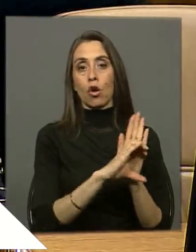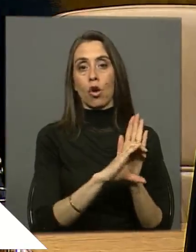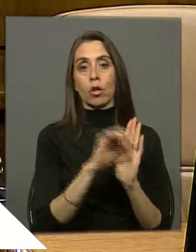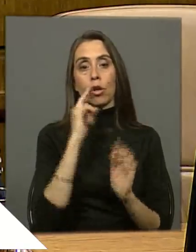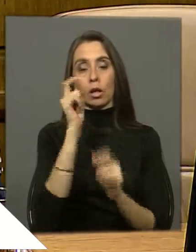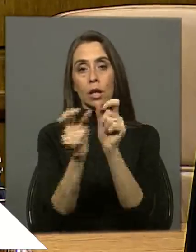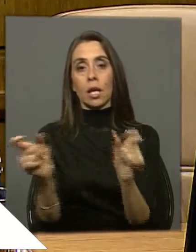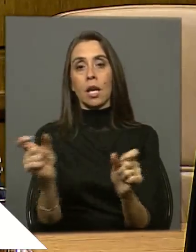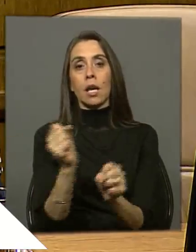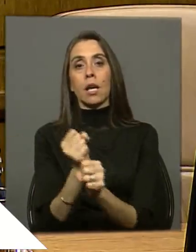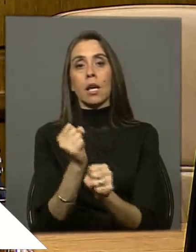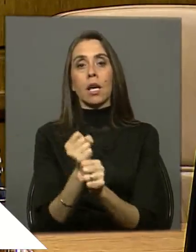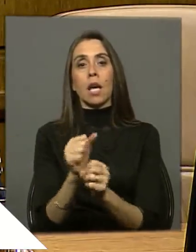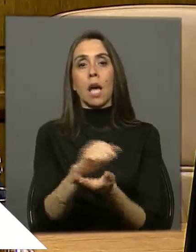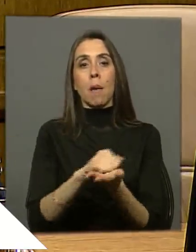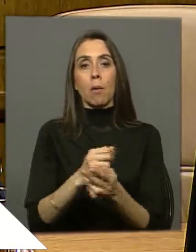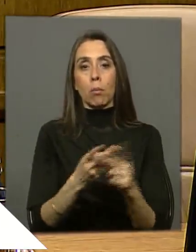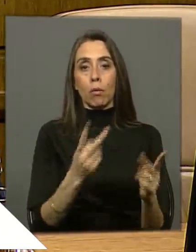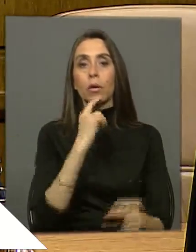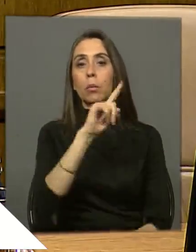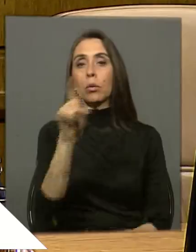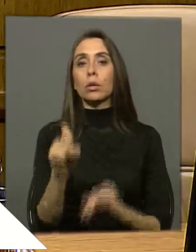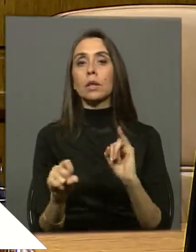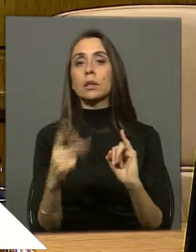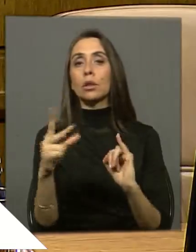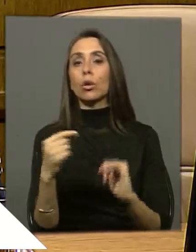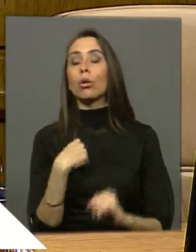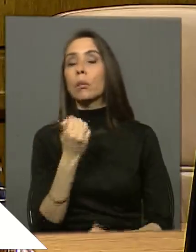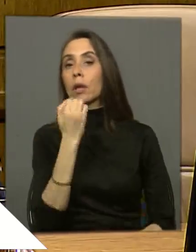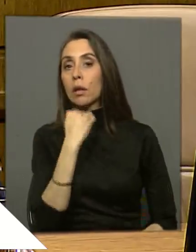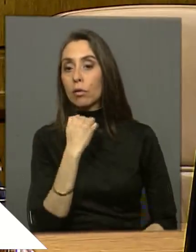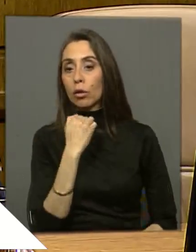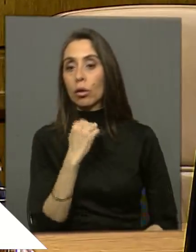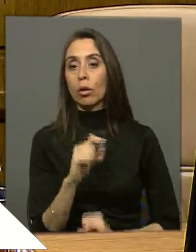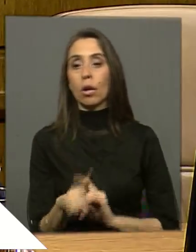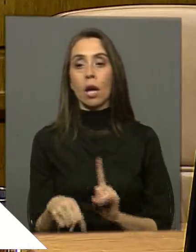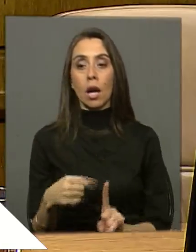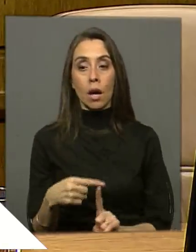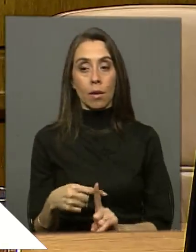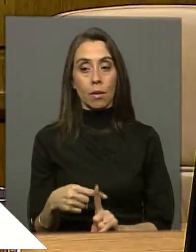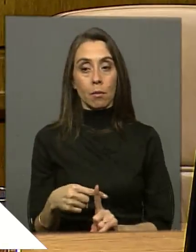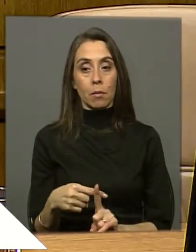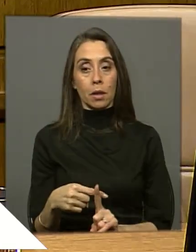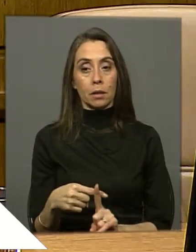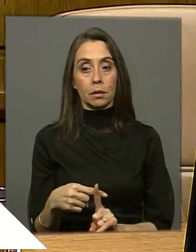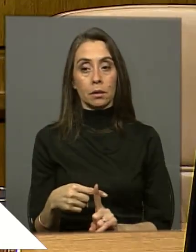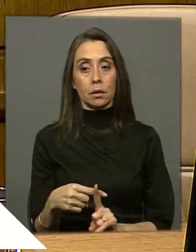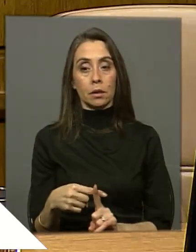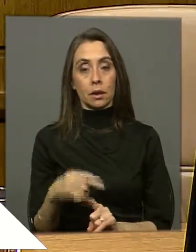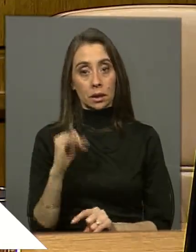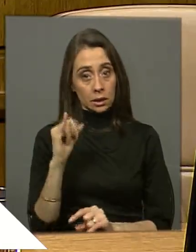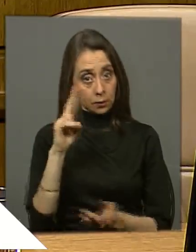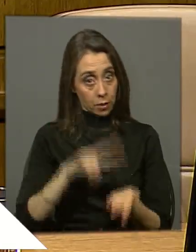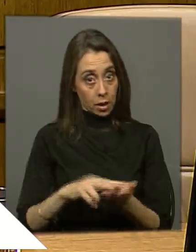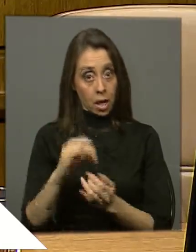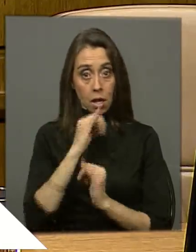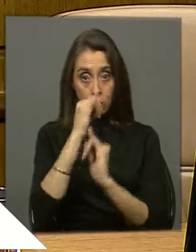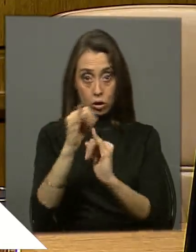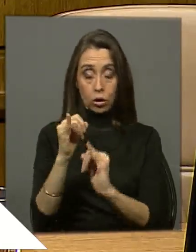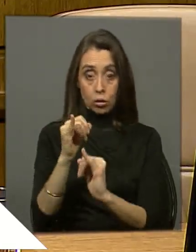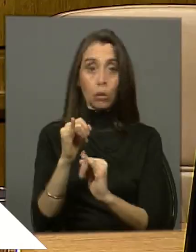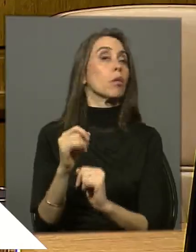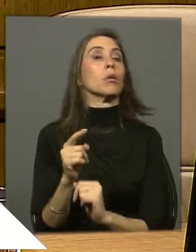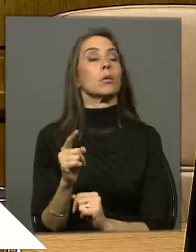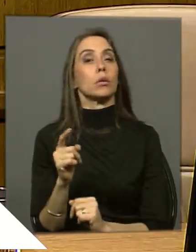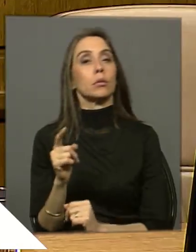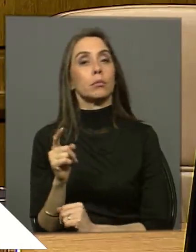públicos, ¿no? ¿O me equivoco? Y si además los propios, si es efectiva la información, ¿no